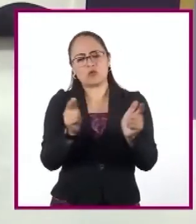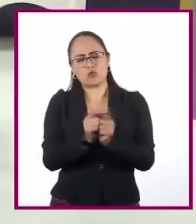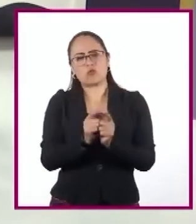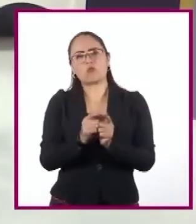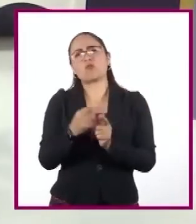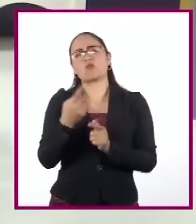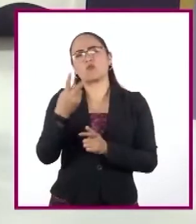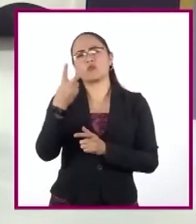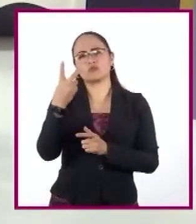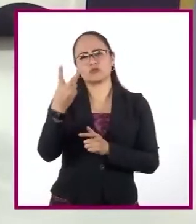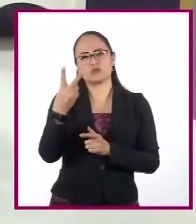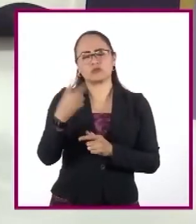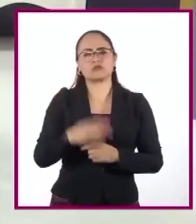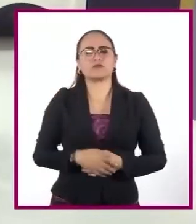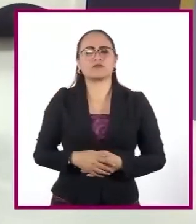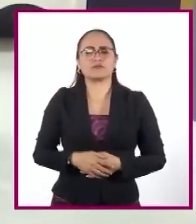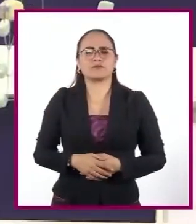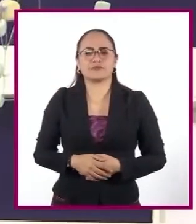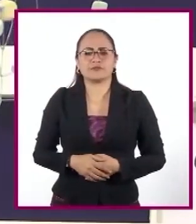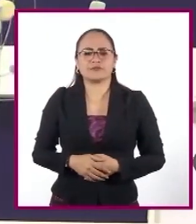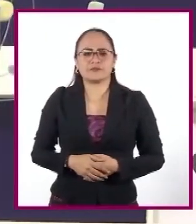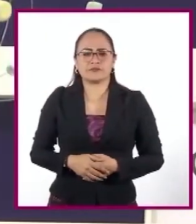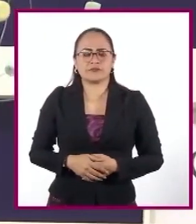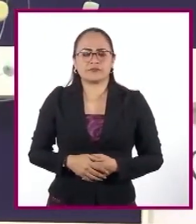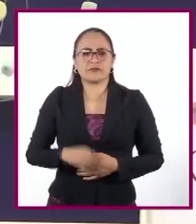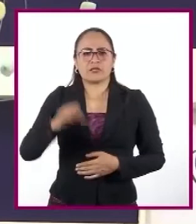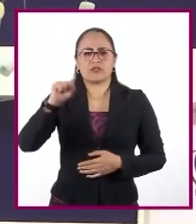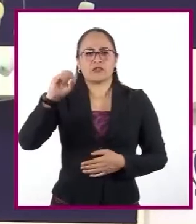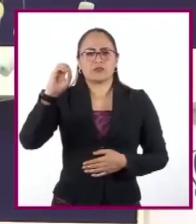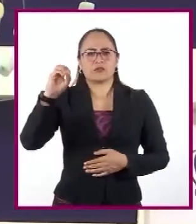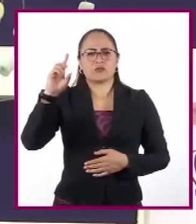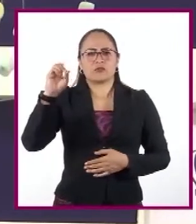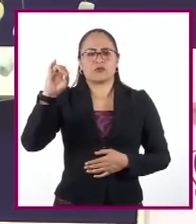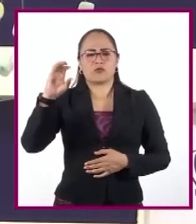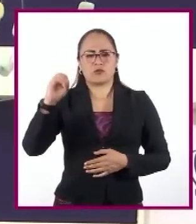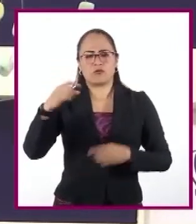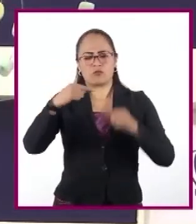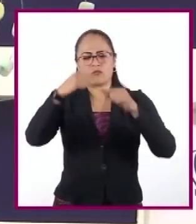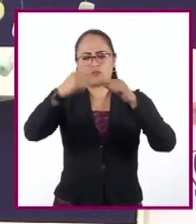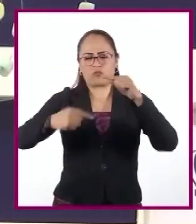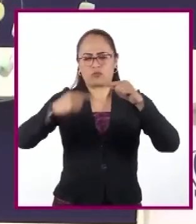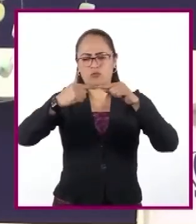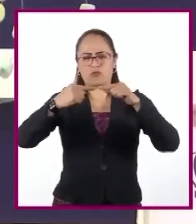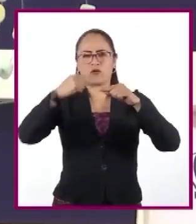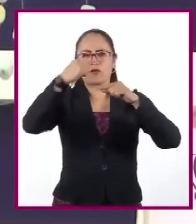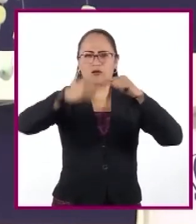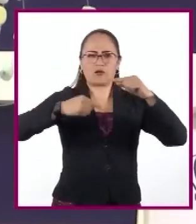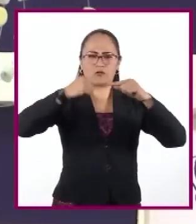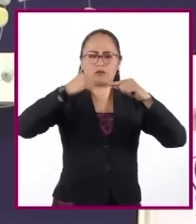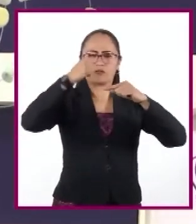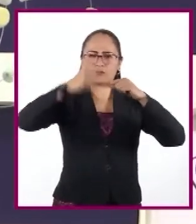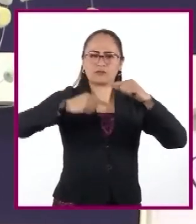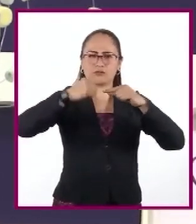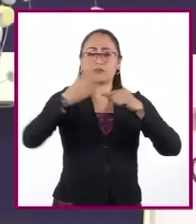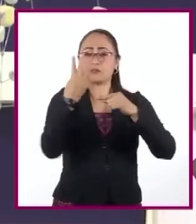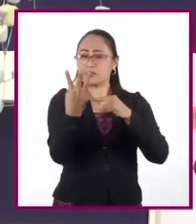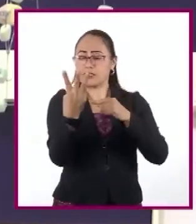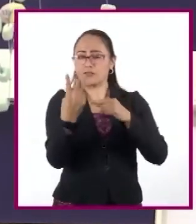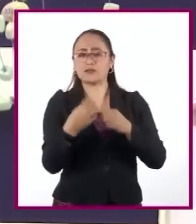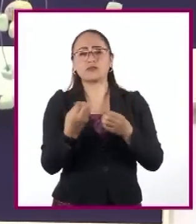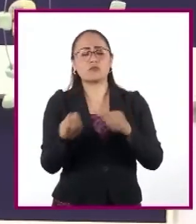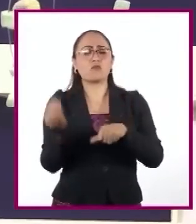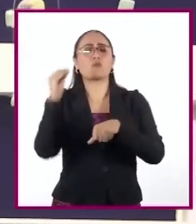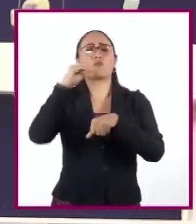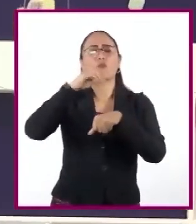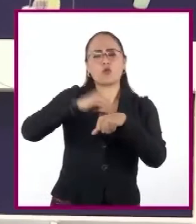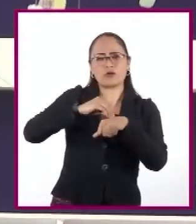Entonces, el sodio, por tener 3 órbitas, ¿dónde se ubicará? Bien, en el